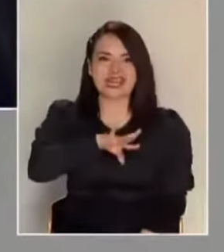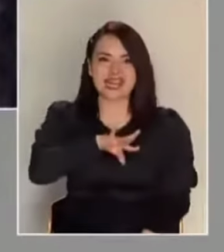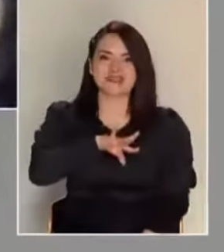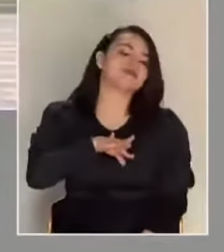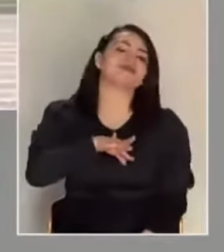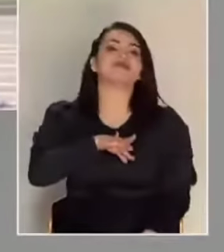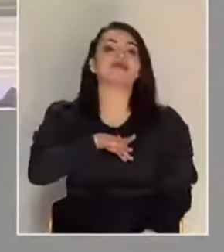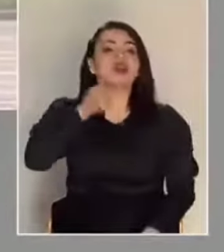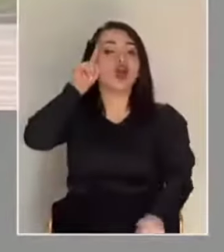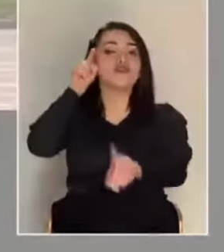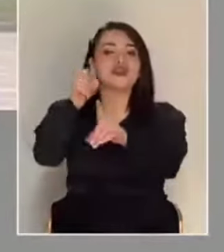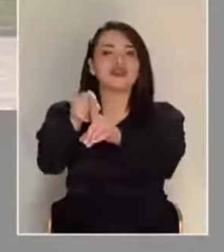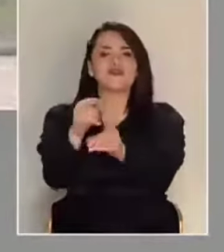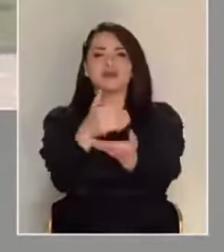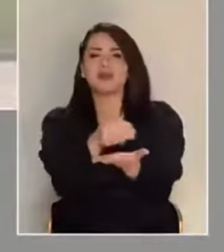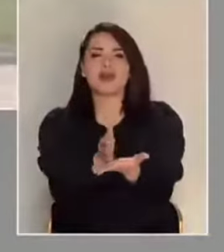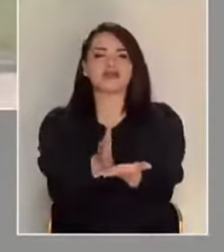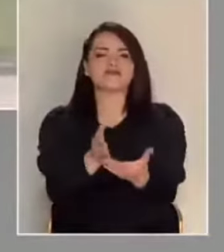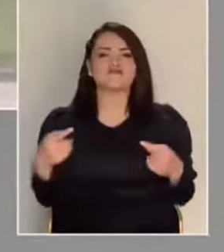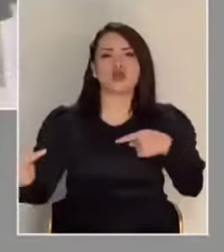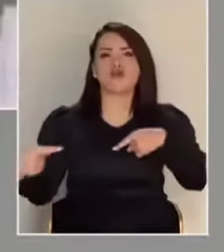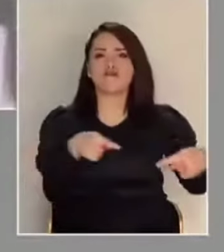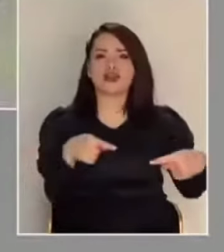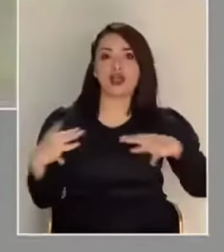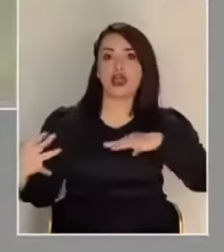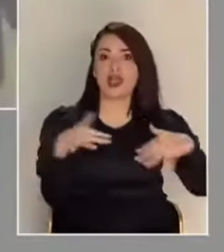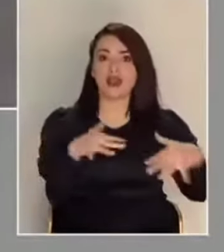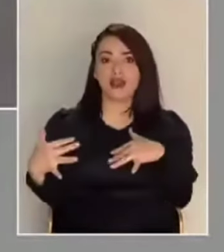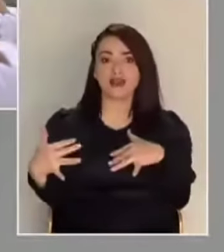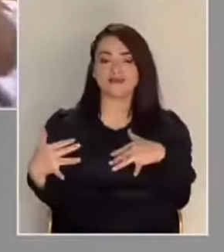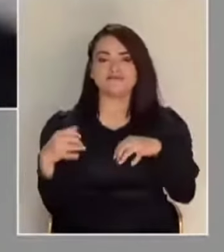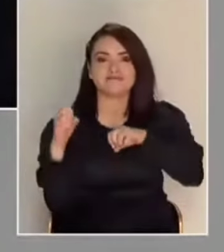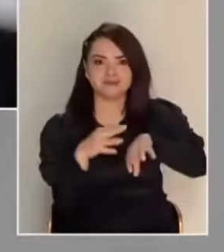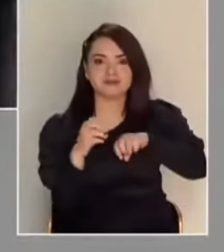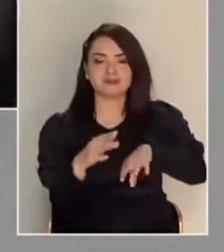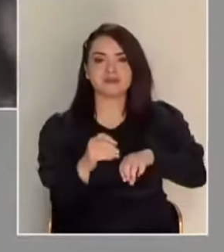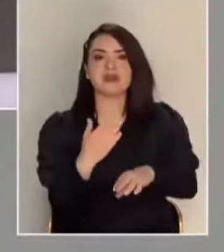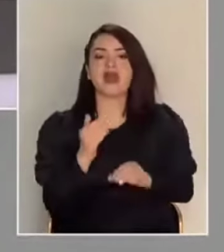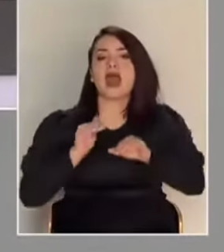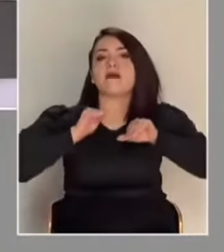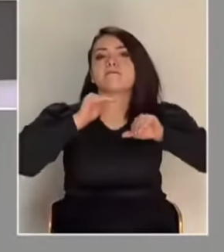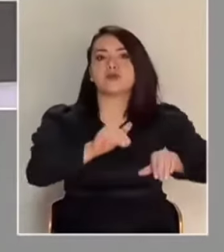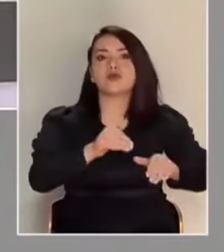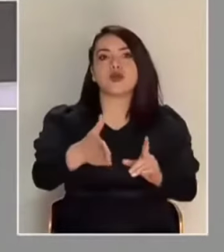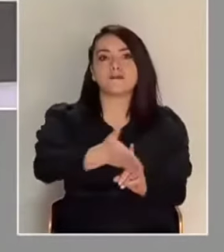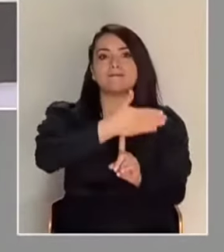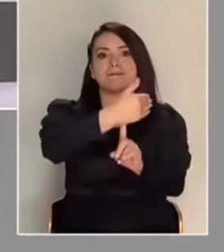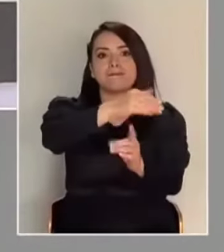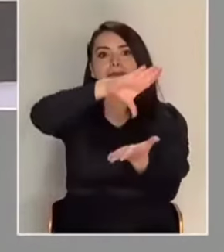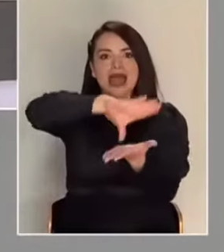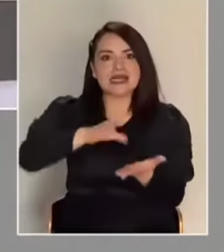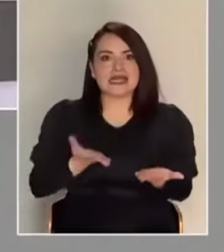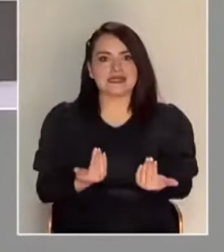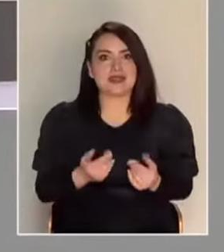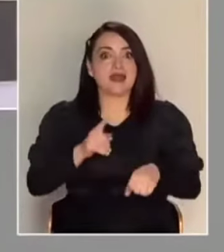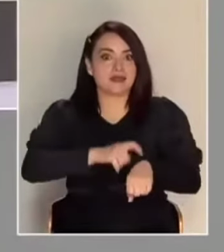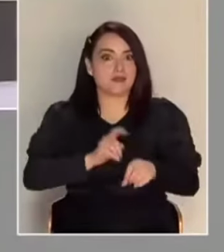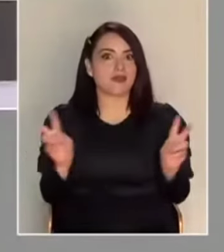de prepararlos para enfrentar conflictos en tiempos de guerra y entregar los apoyos que la patria requiera en tiempos de paz.